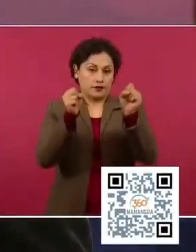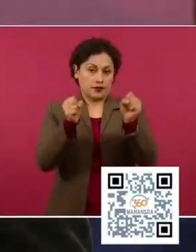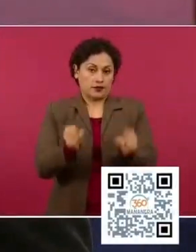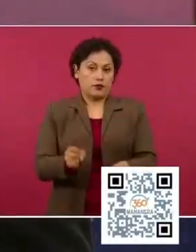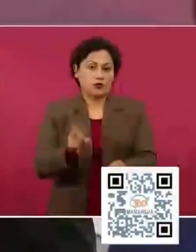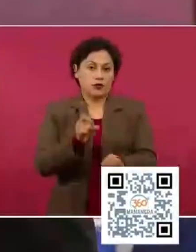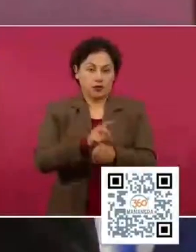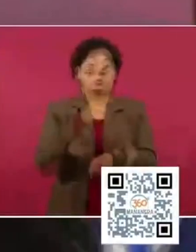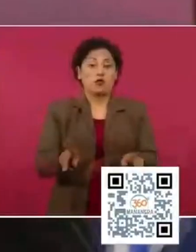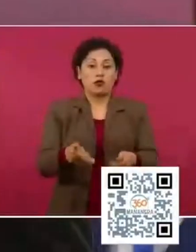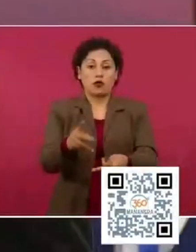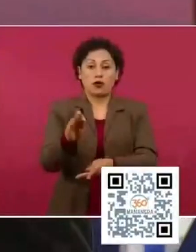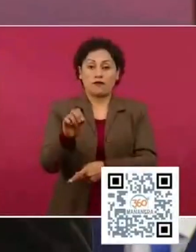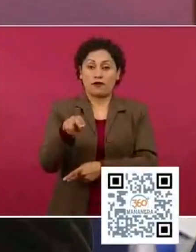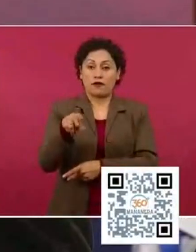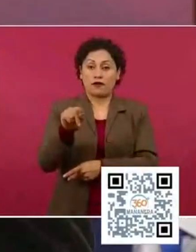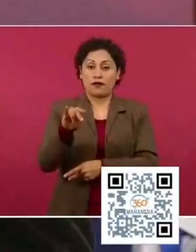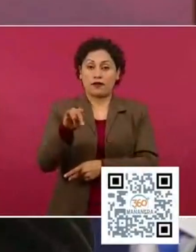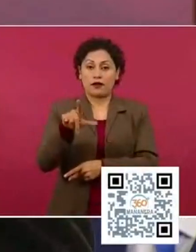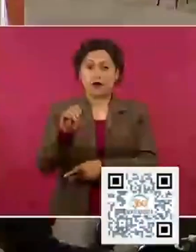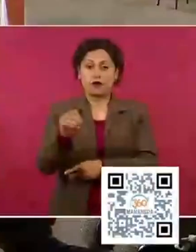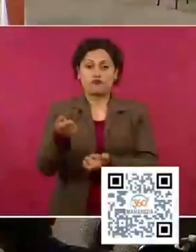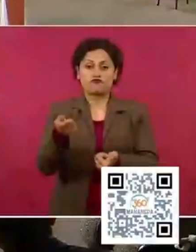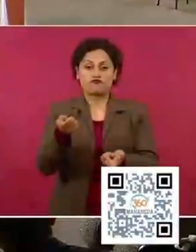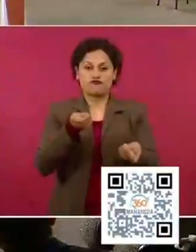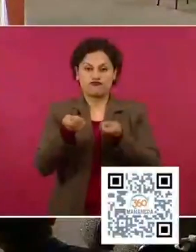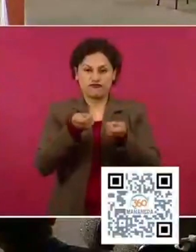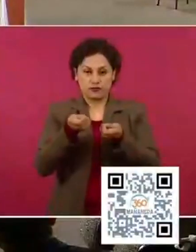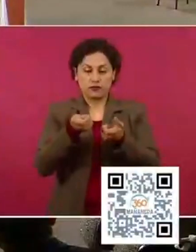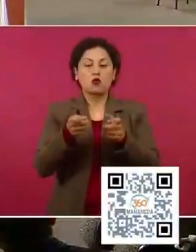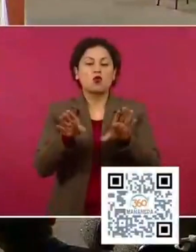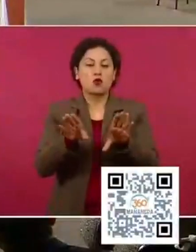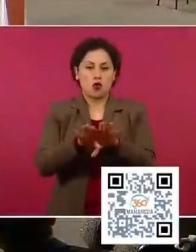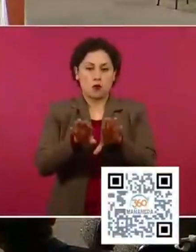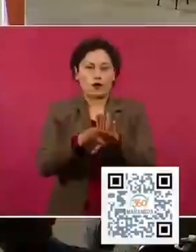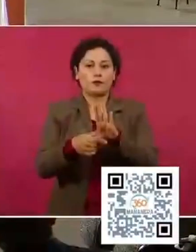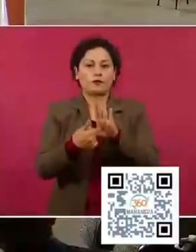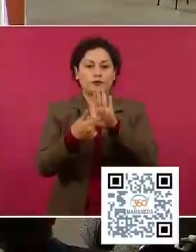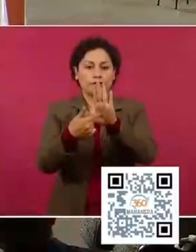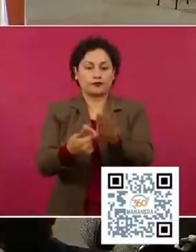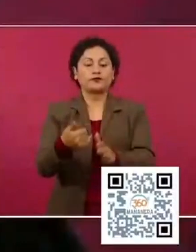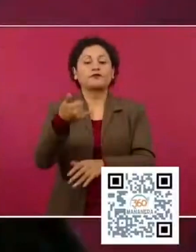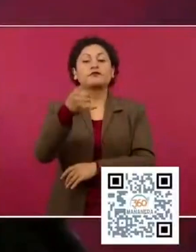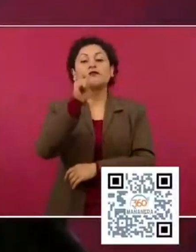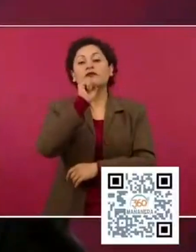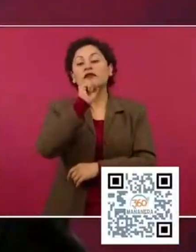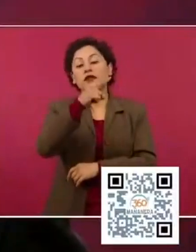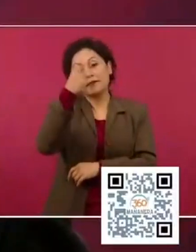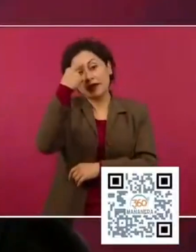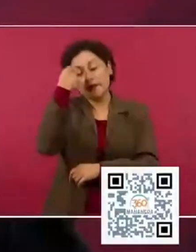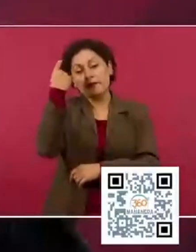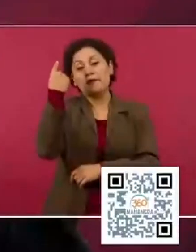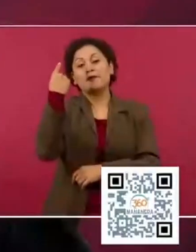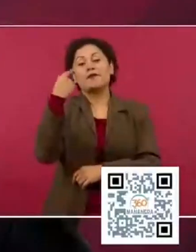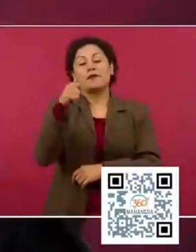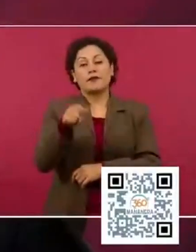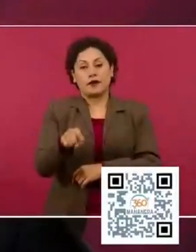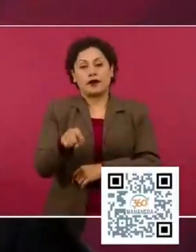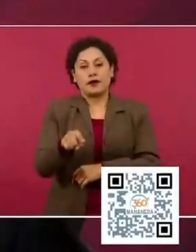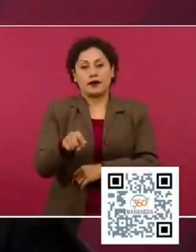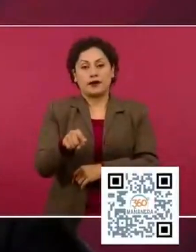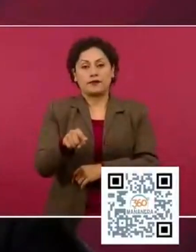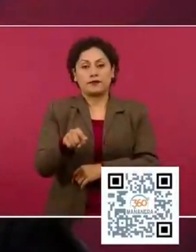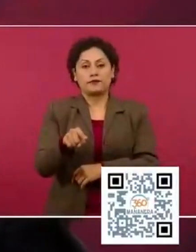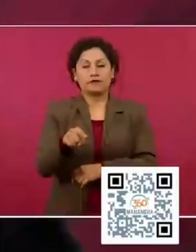el tema del fentanilo y también lo que se está haciendo para impedir dificultar el